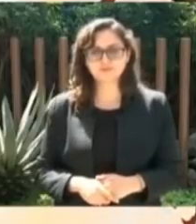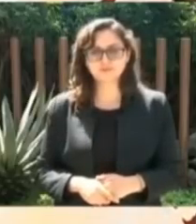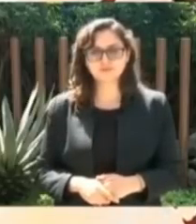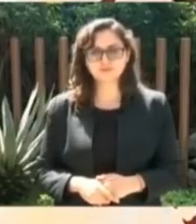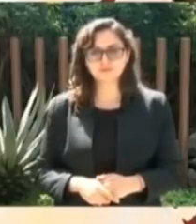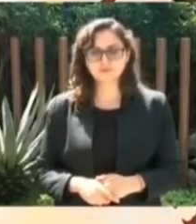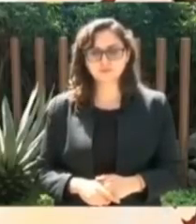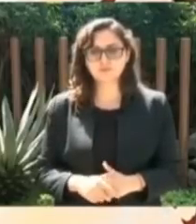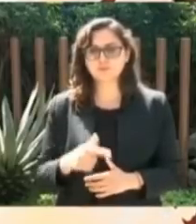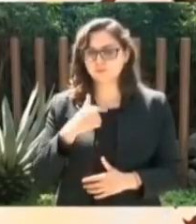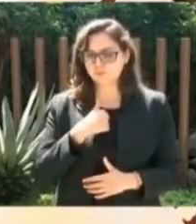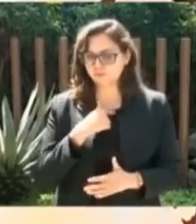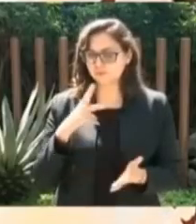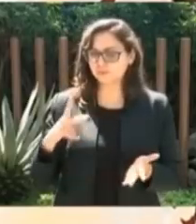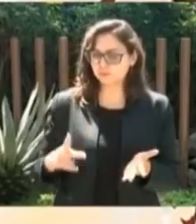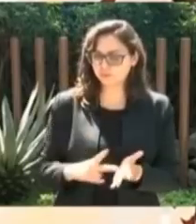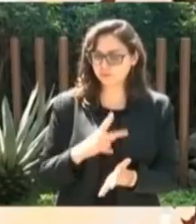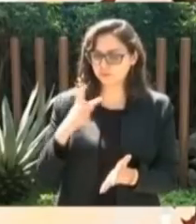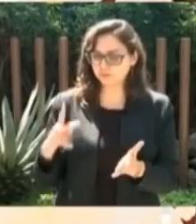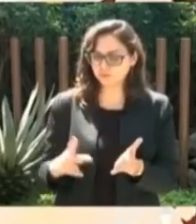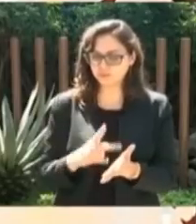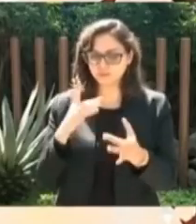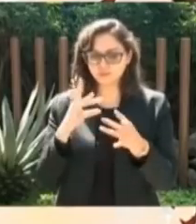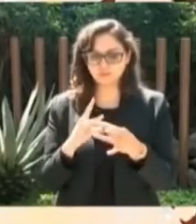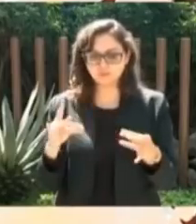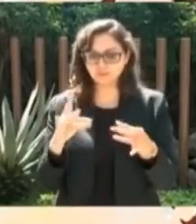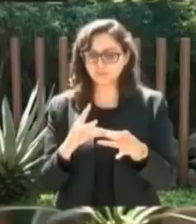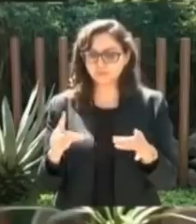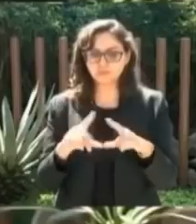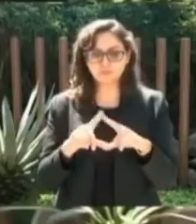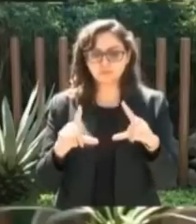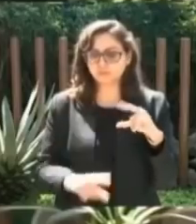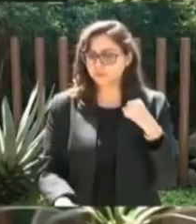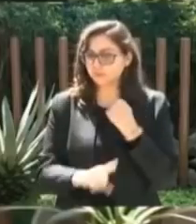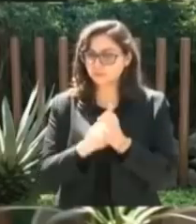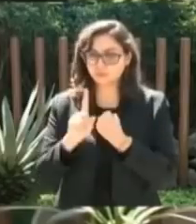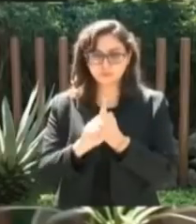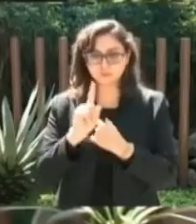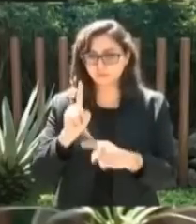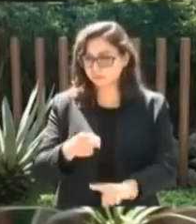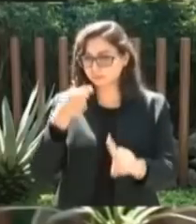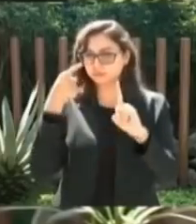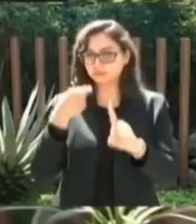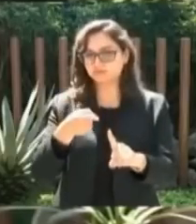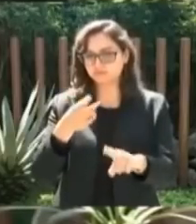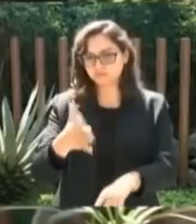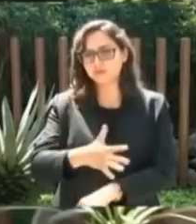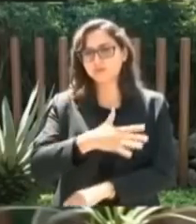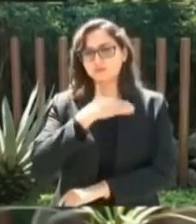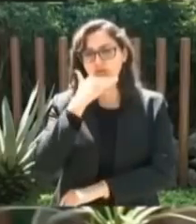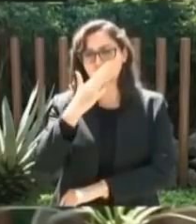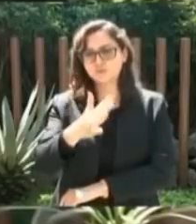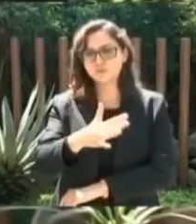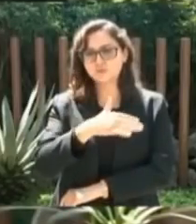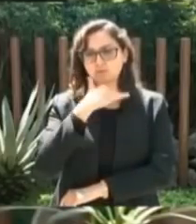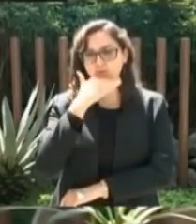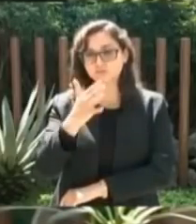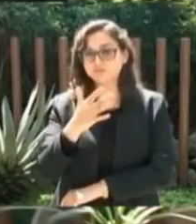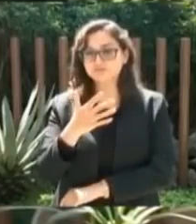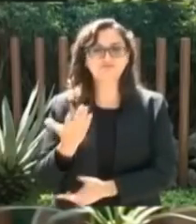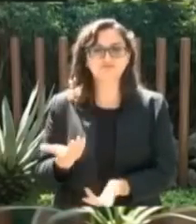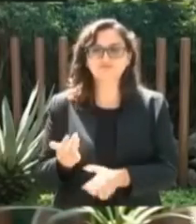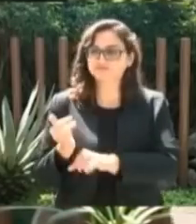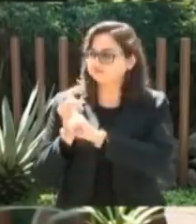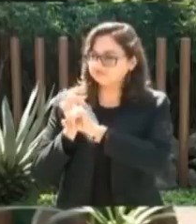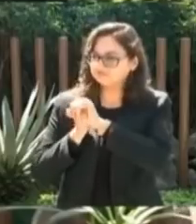Yo he sostenido que es el principal problema de México y no se estudió